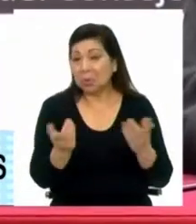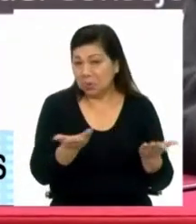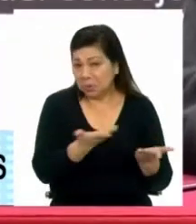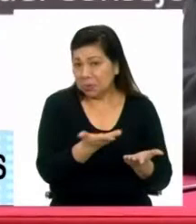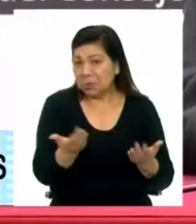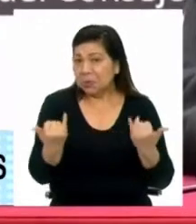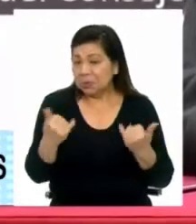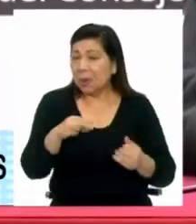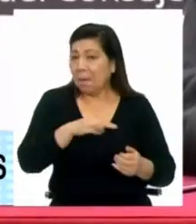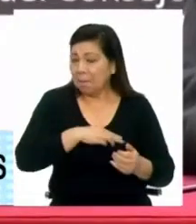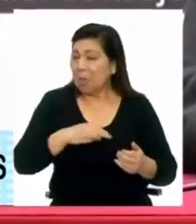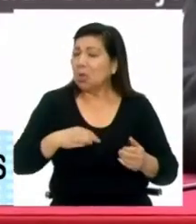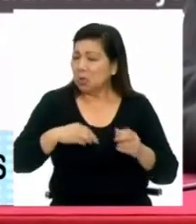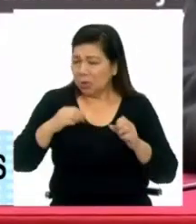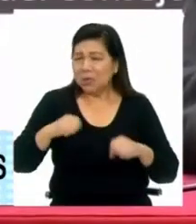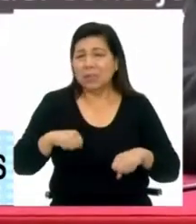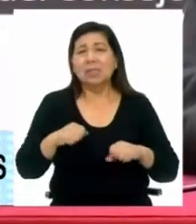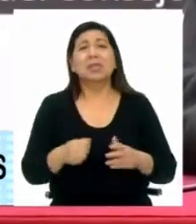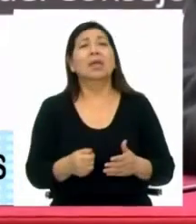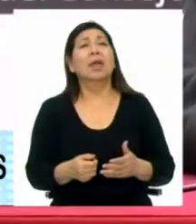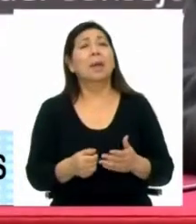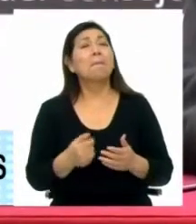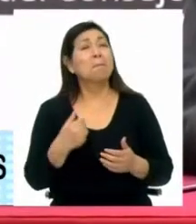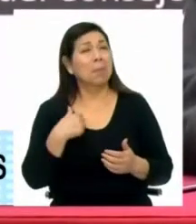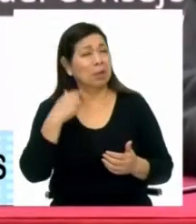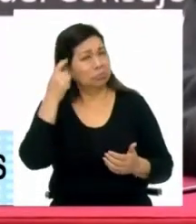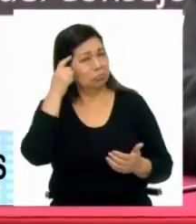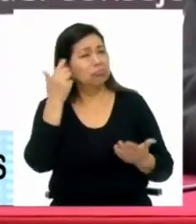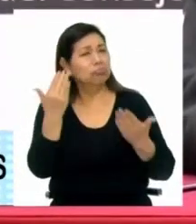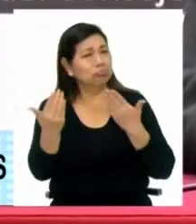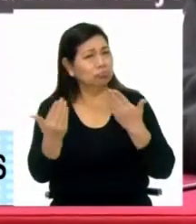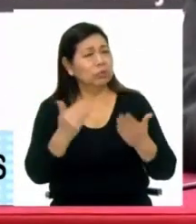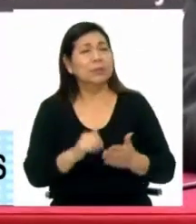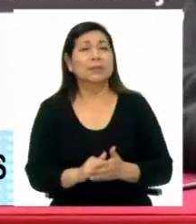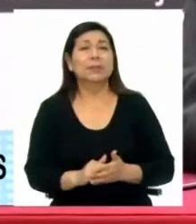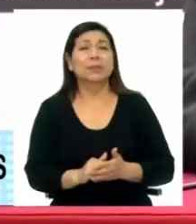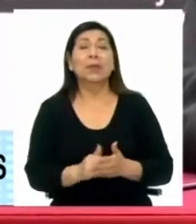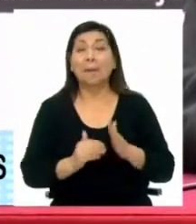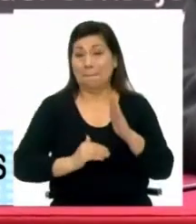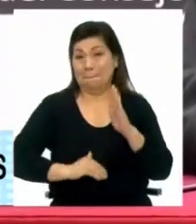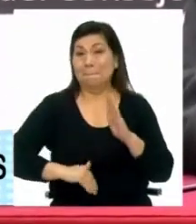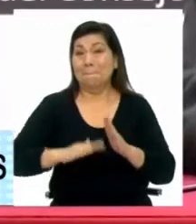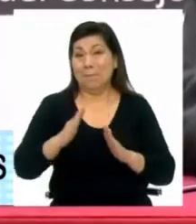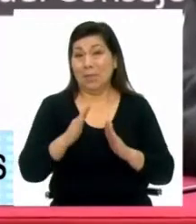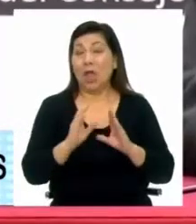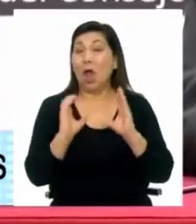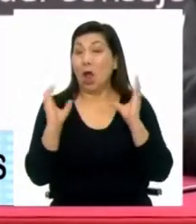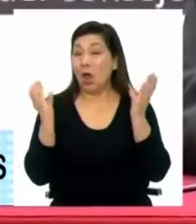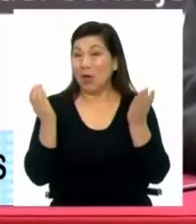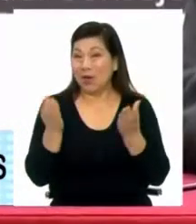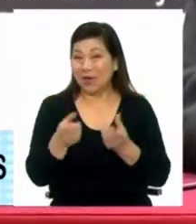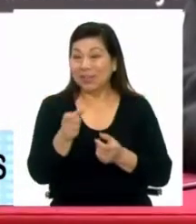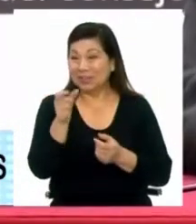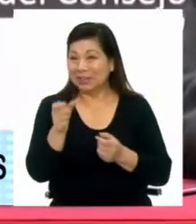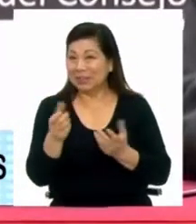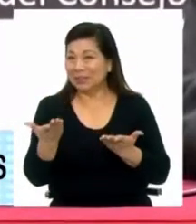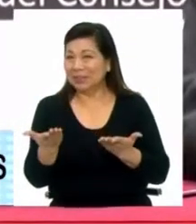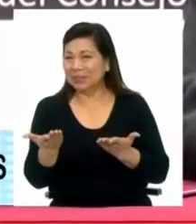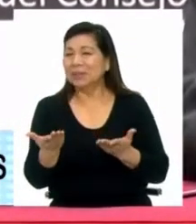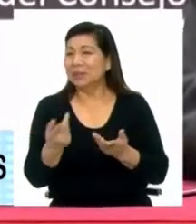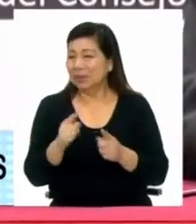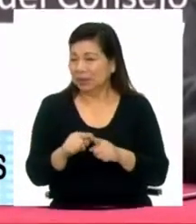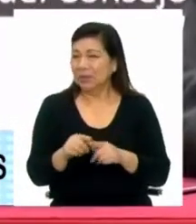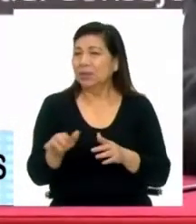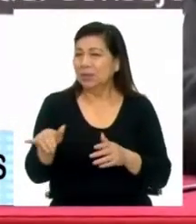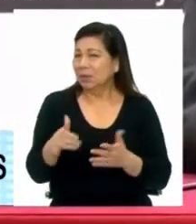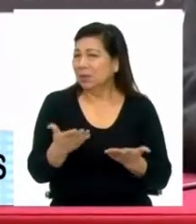Entonces, queremos ser optimistas porque me parece que en la mayoría del Congreso de la República existe una